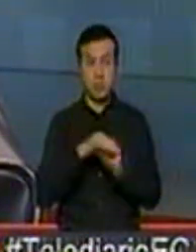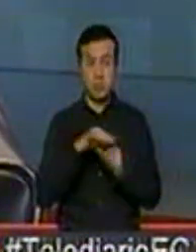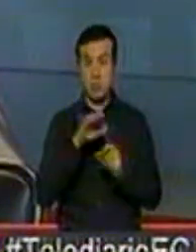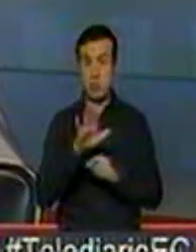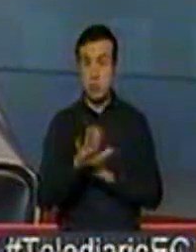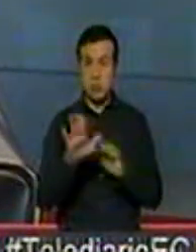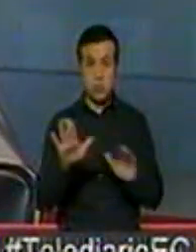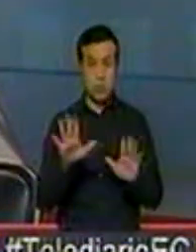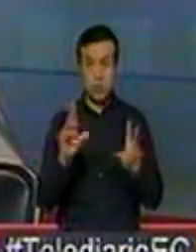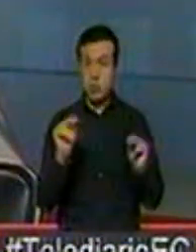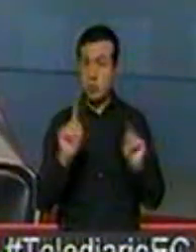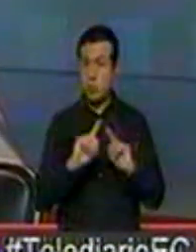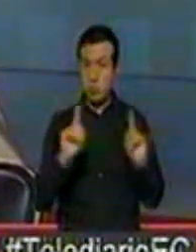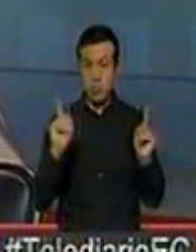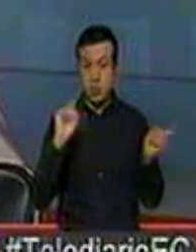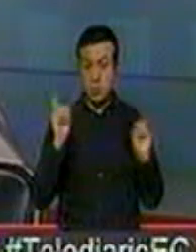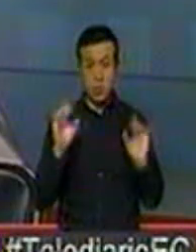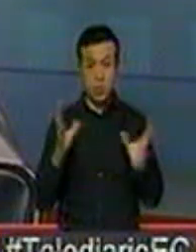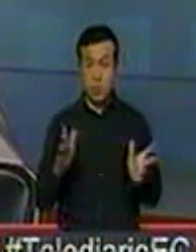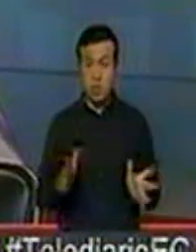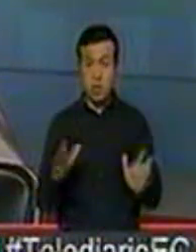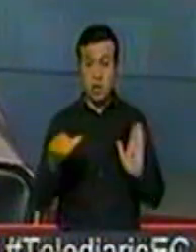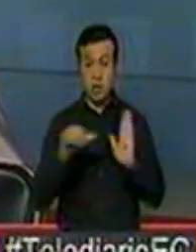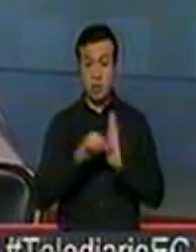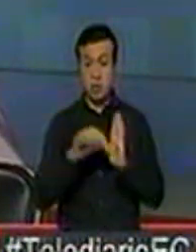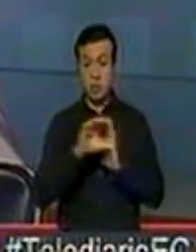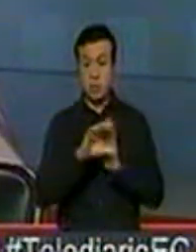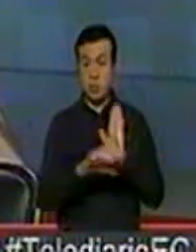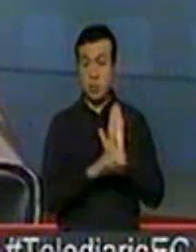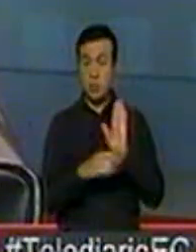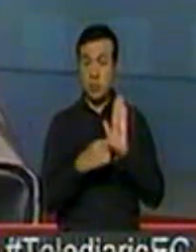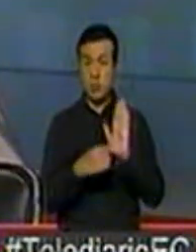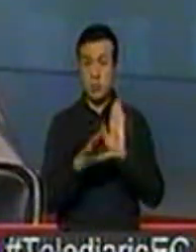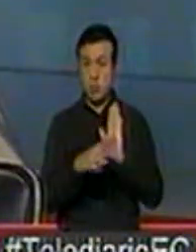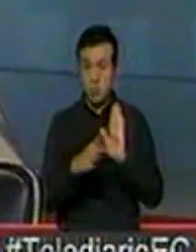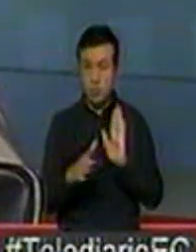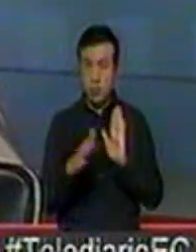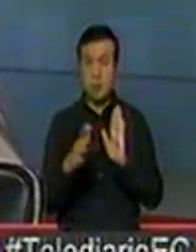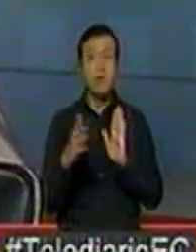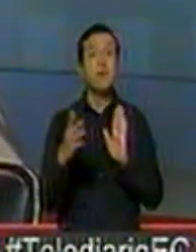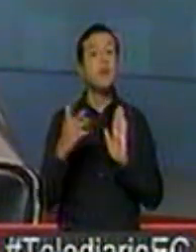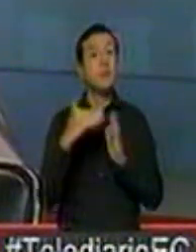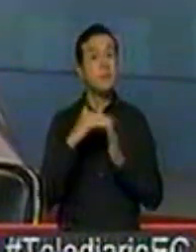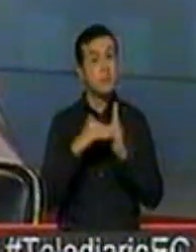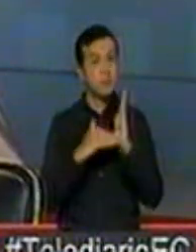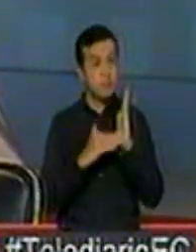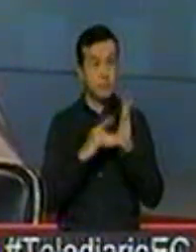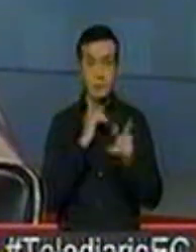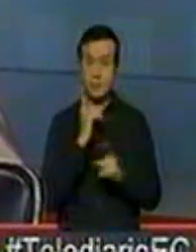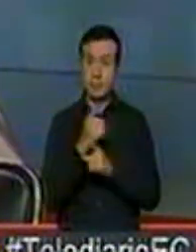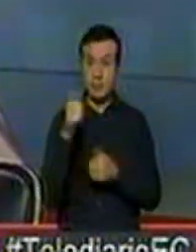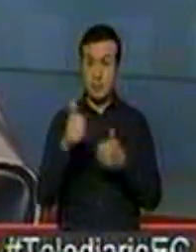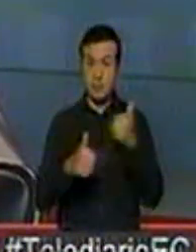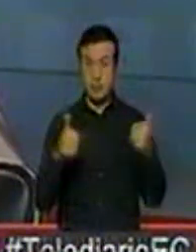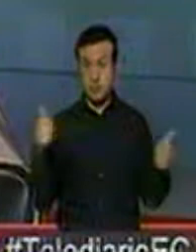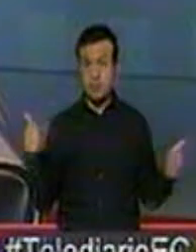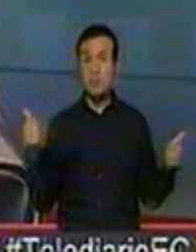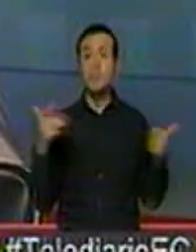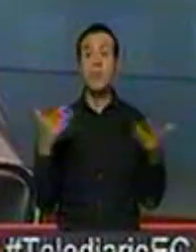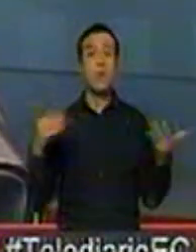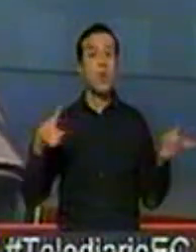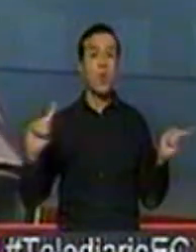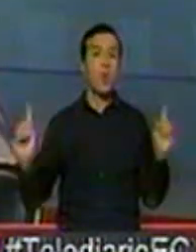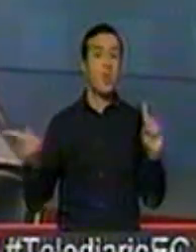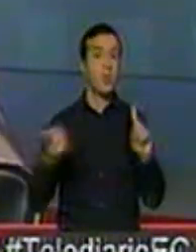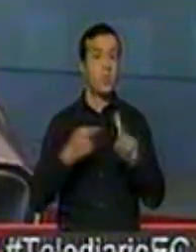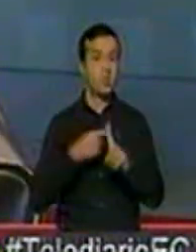se movió, no se modificó este artículo en la Constitución. Es decir, dentro de esta lista de autoridades son los únicos que